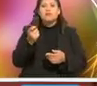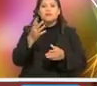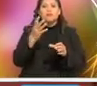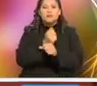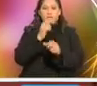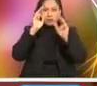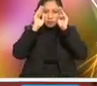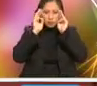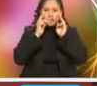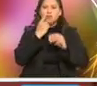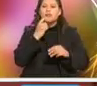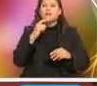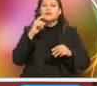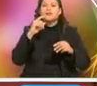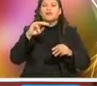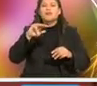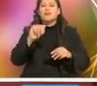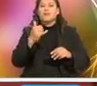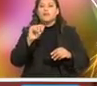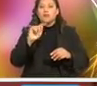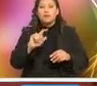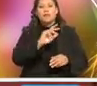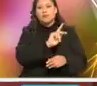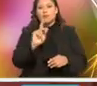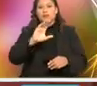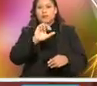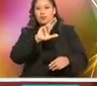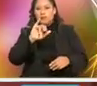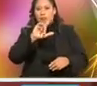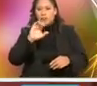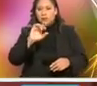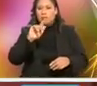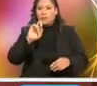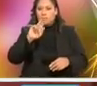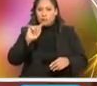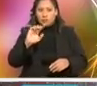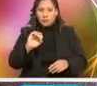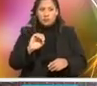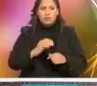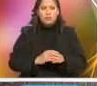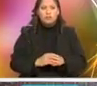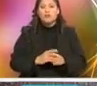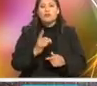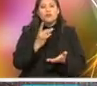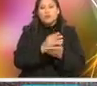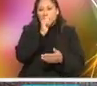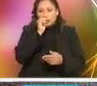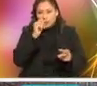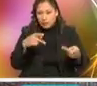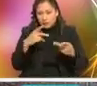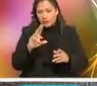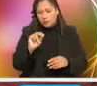del Mayab, porque bueno, ella y su hermano, todos los Carrillo Puerto, no nomás son calle, ahí, sí, ellos fueron,